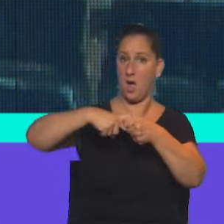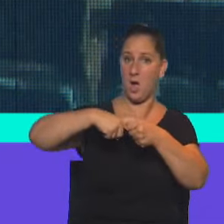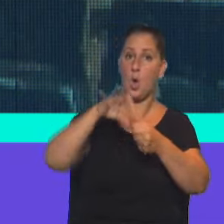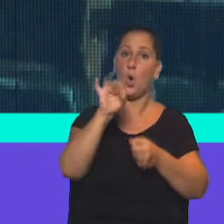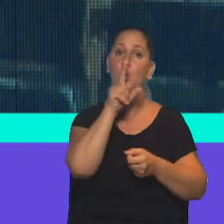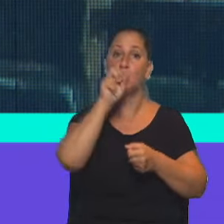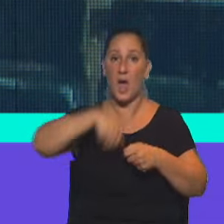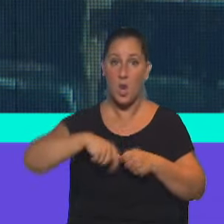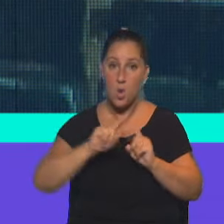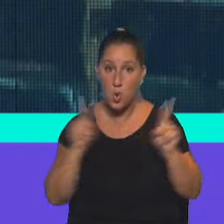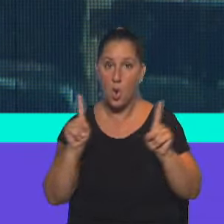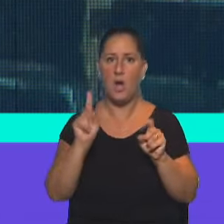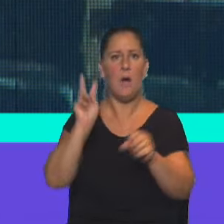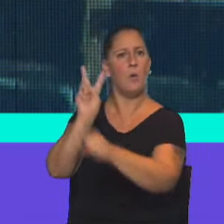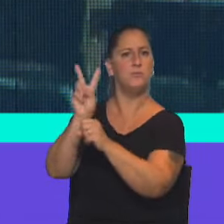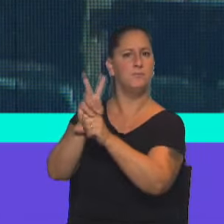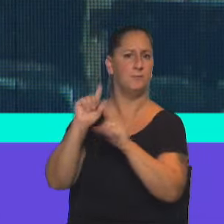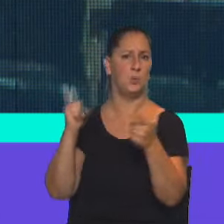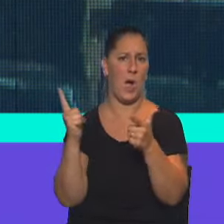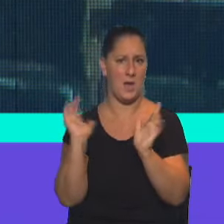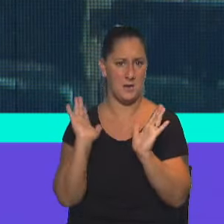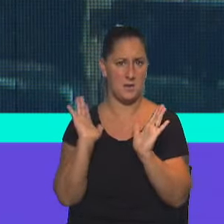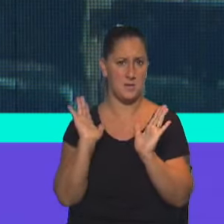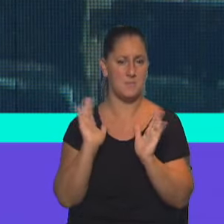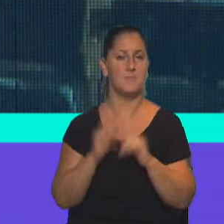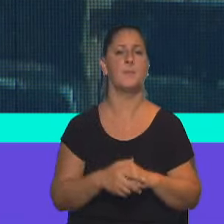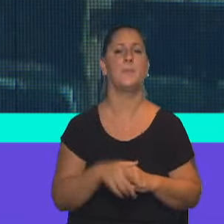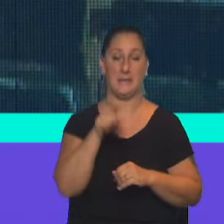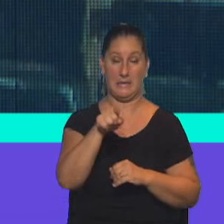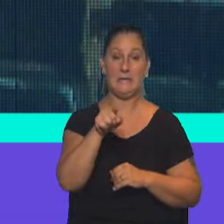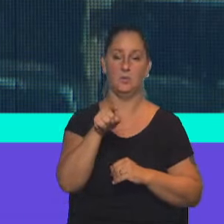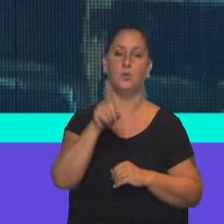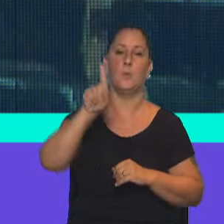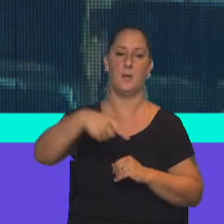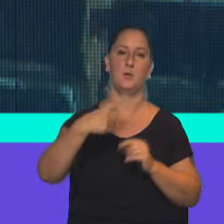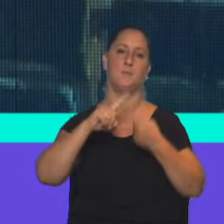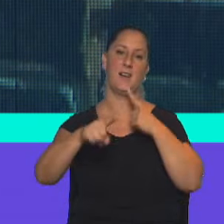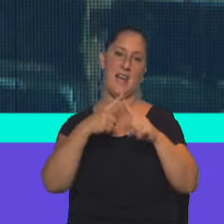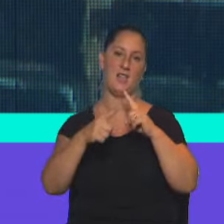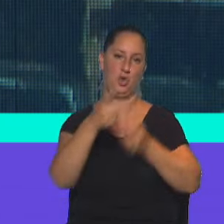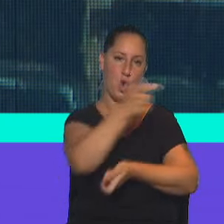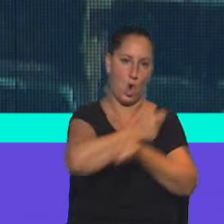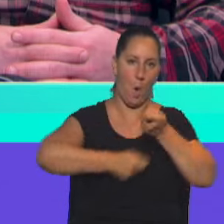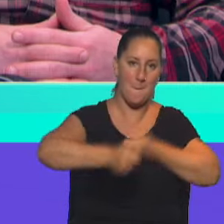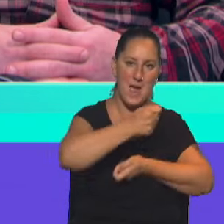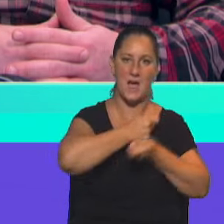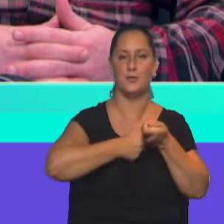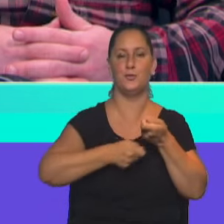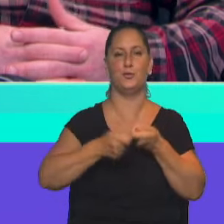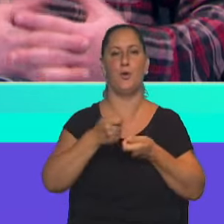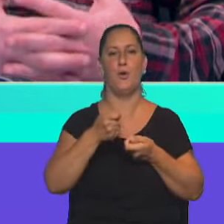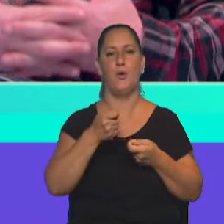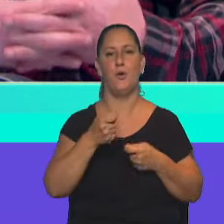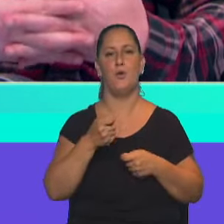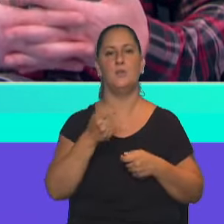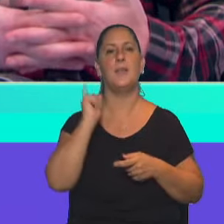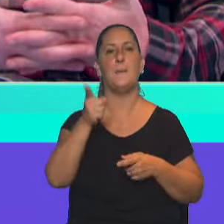no tienen ningún tipo de resguardo y eso obviamente repercute en las relaciones comerciales en el